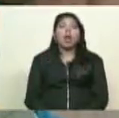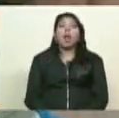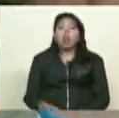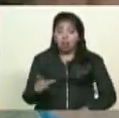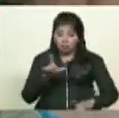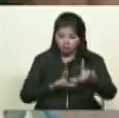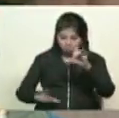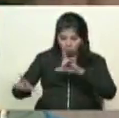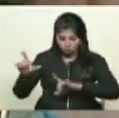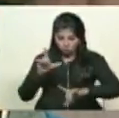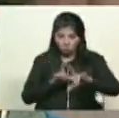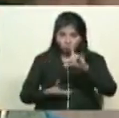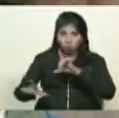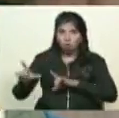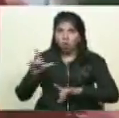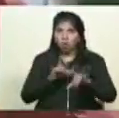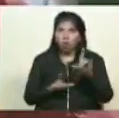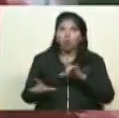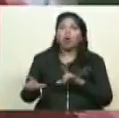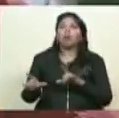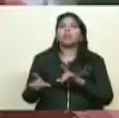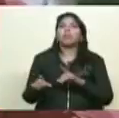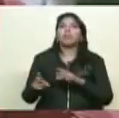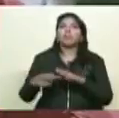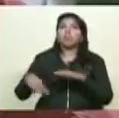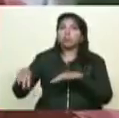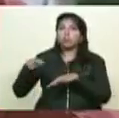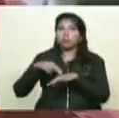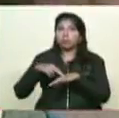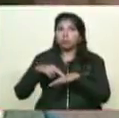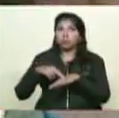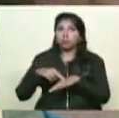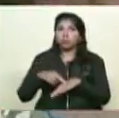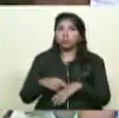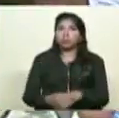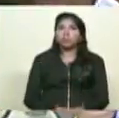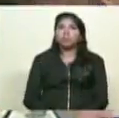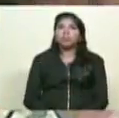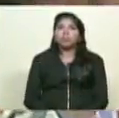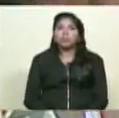puedan fabricar otros medicamentos por cuestiones de patentes, señor presidente,